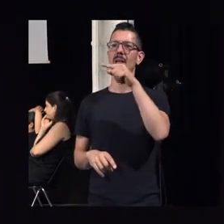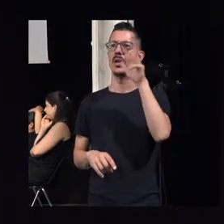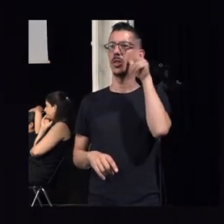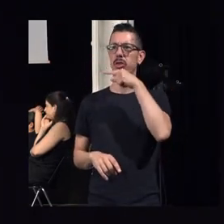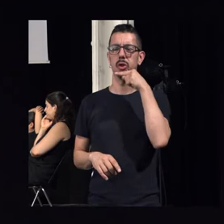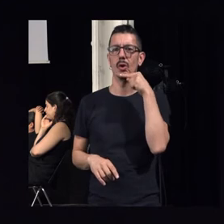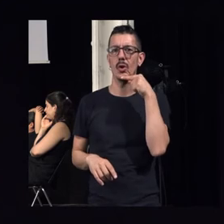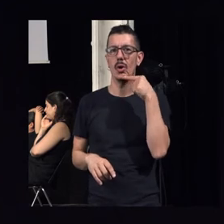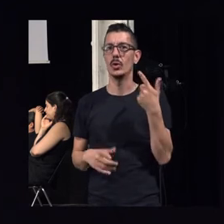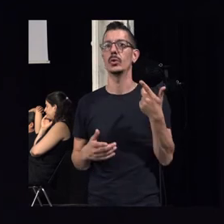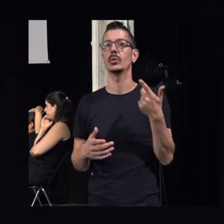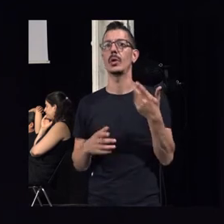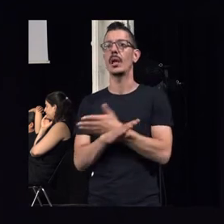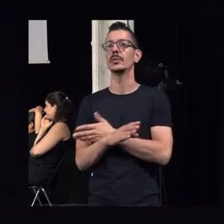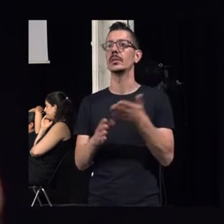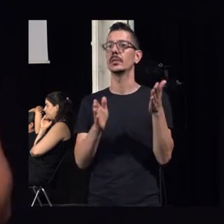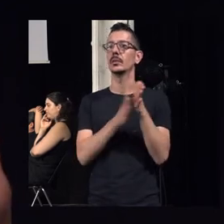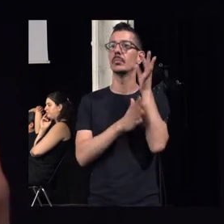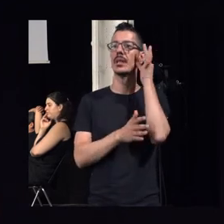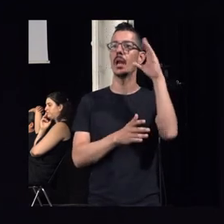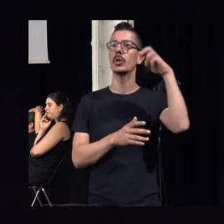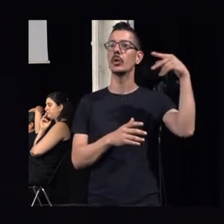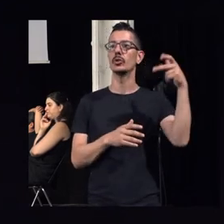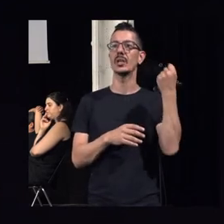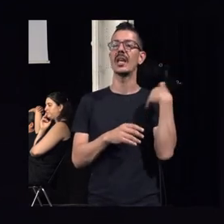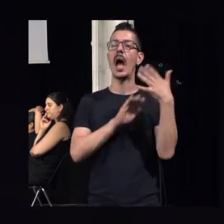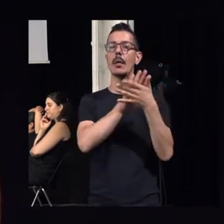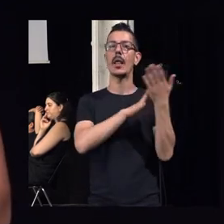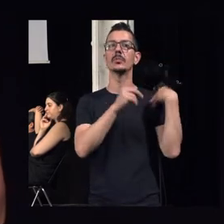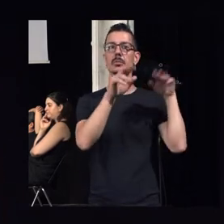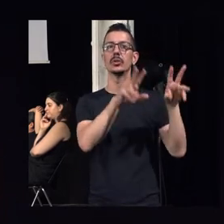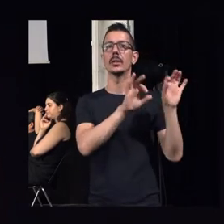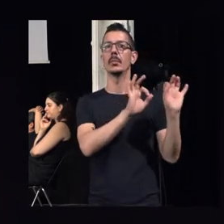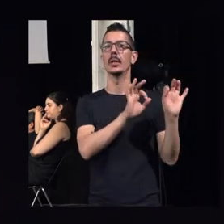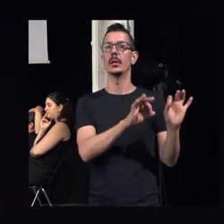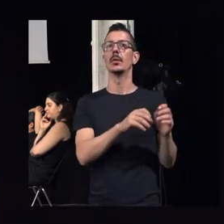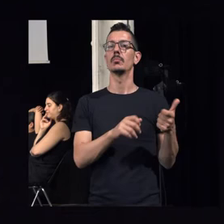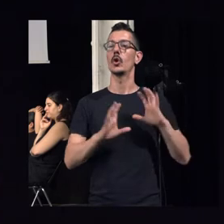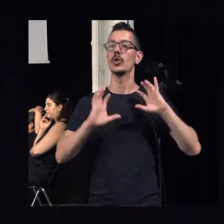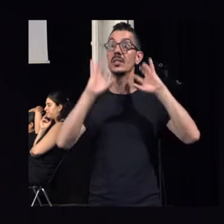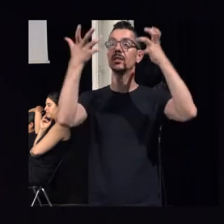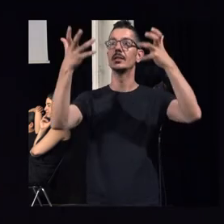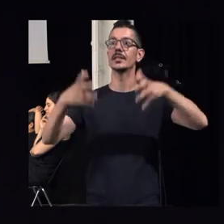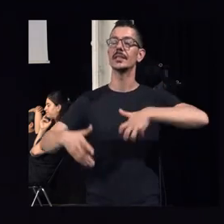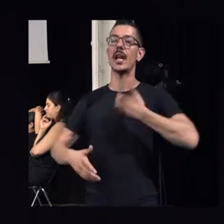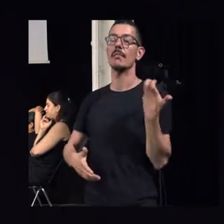ya, mi compañera Concha ha sacado ahí un poco esa rabia.